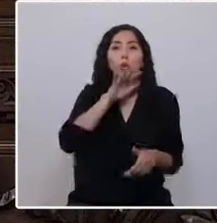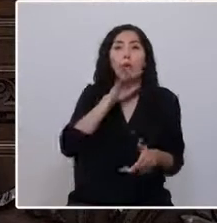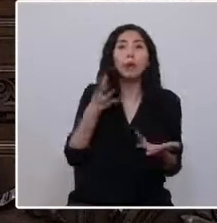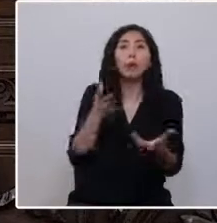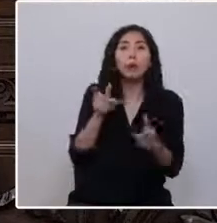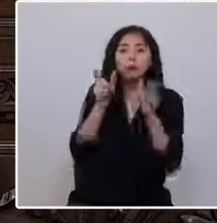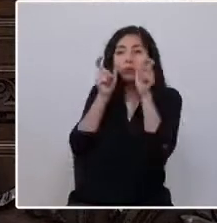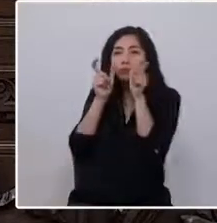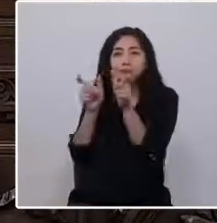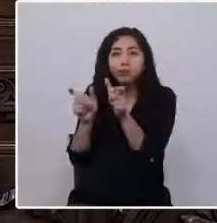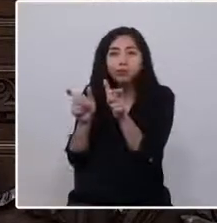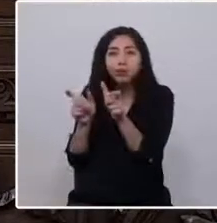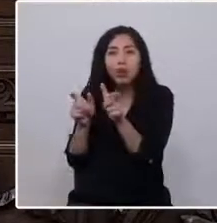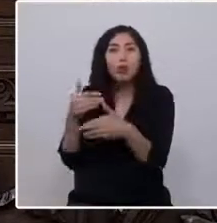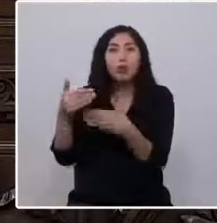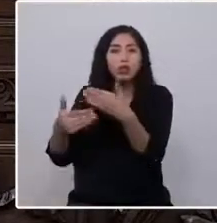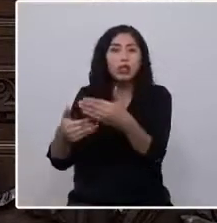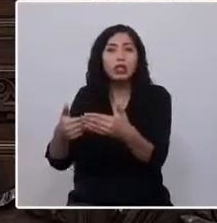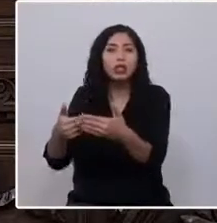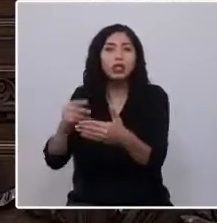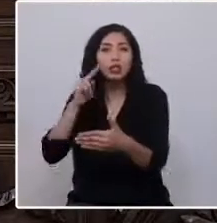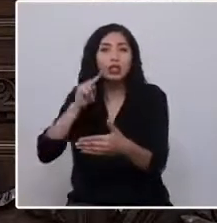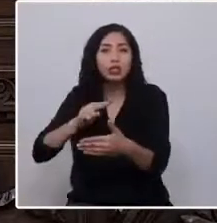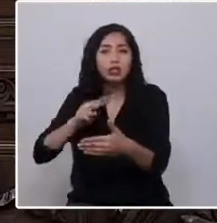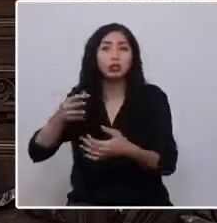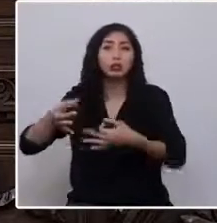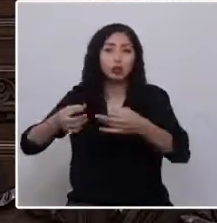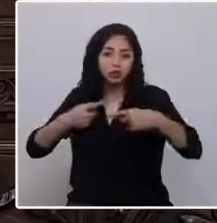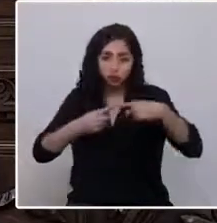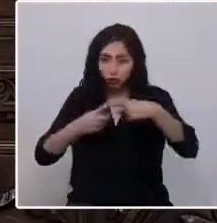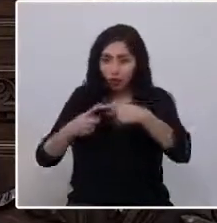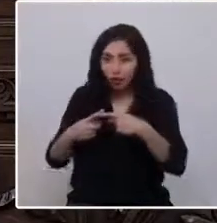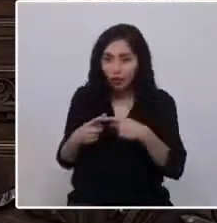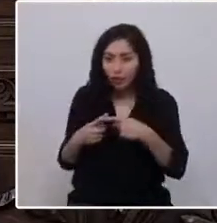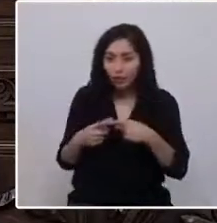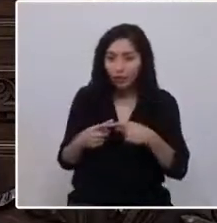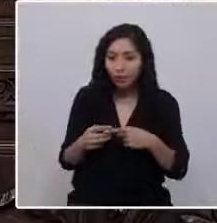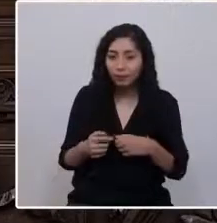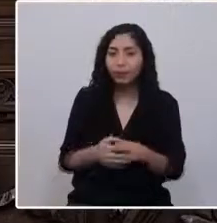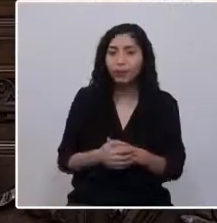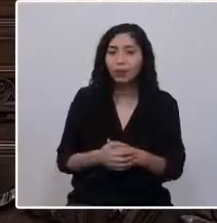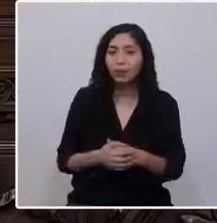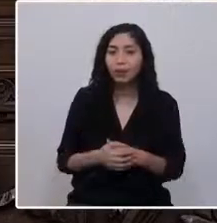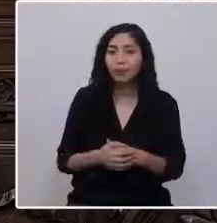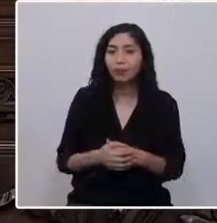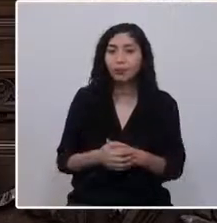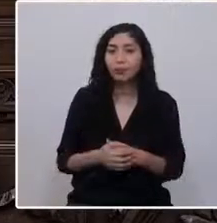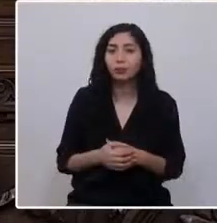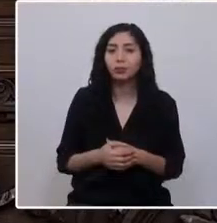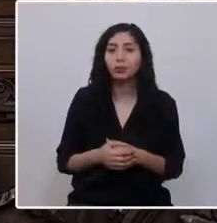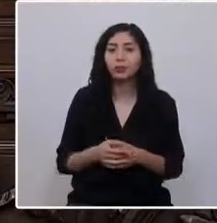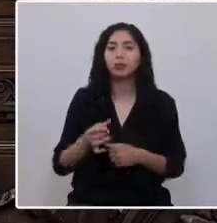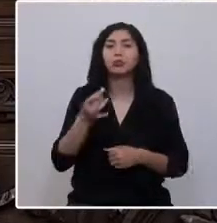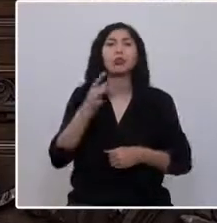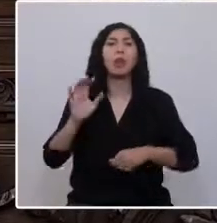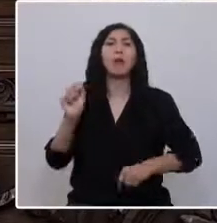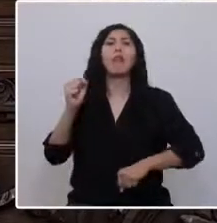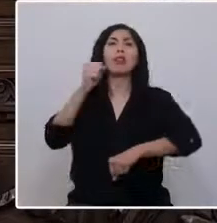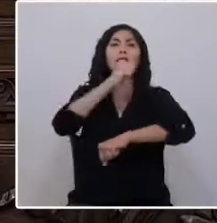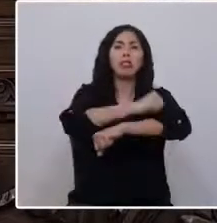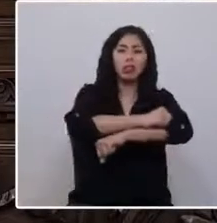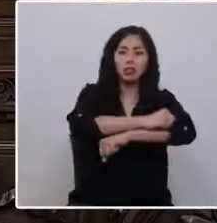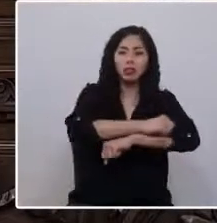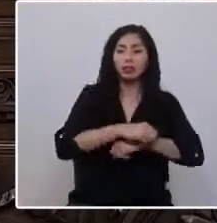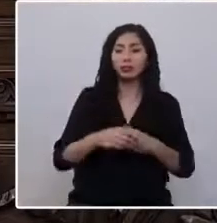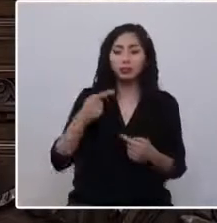de mayor equidad y justicia social que sirvió de desobediencia no de liberación subordinación al poder civil y a la constitución la